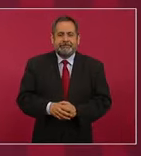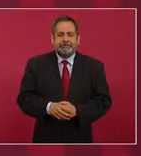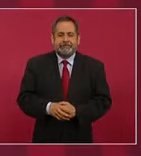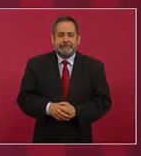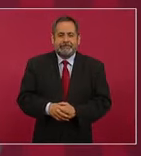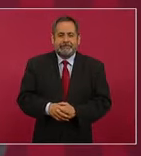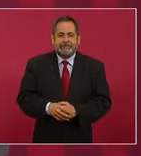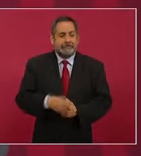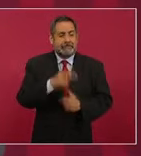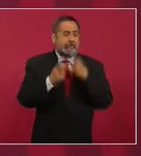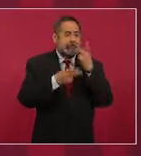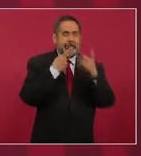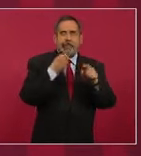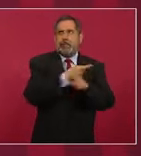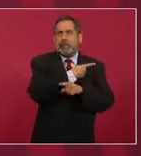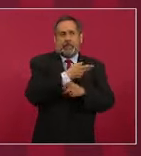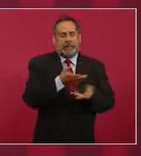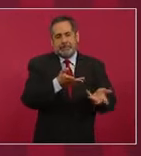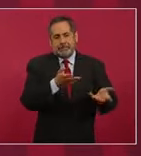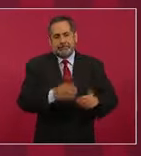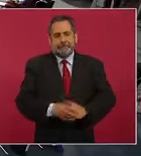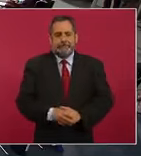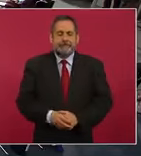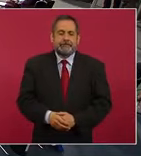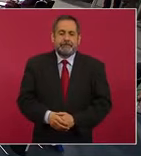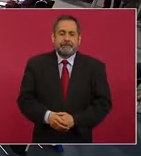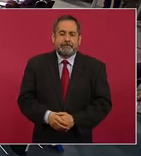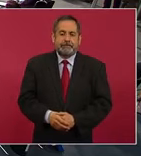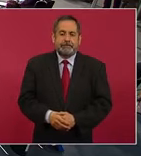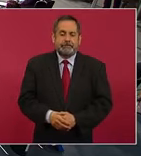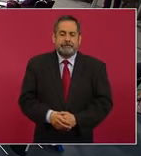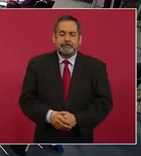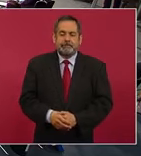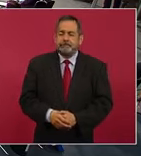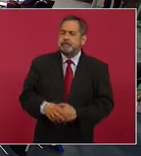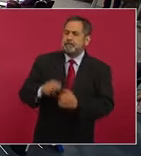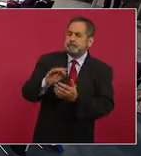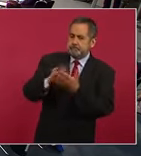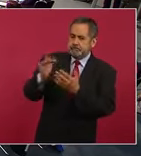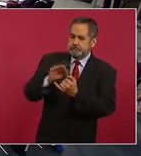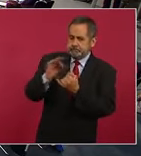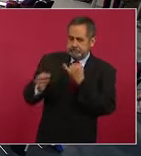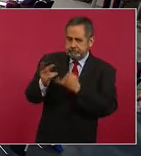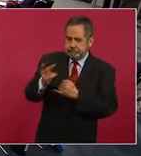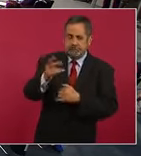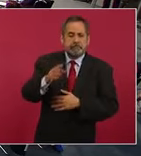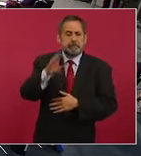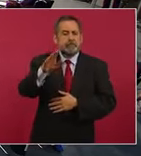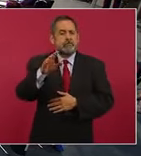los dislates. Gracias, presidente. Y nada más para precisar, derivado ayer